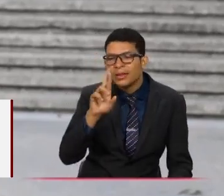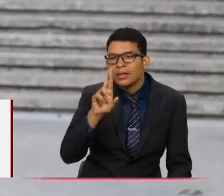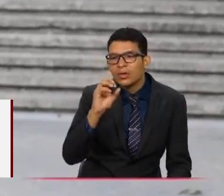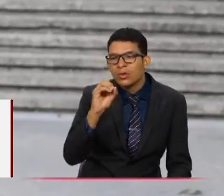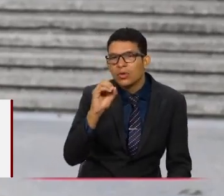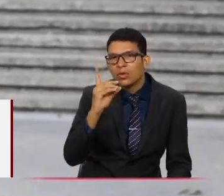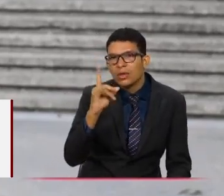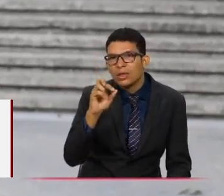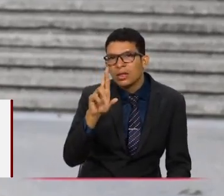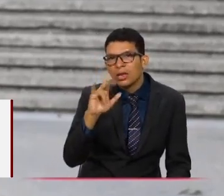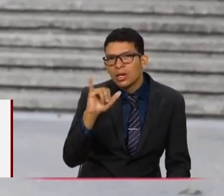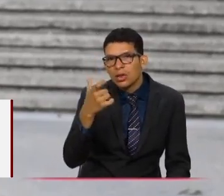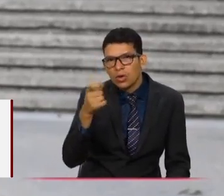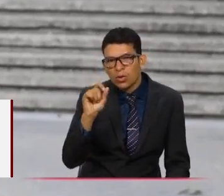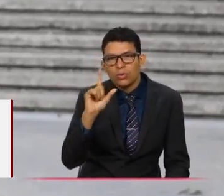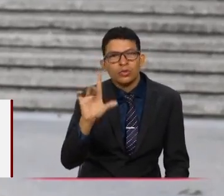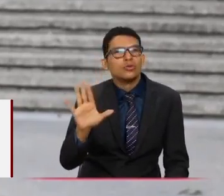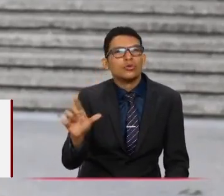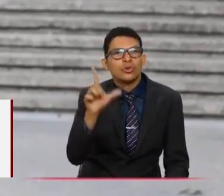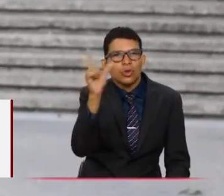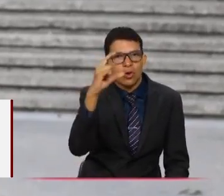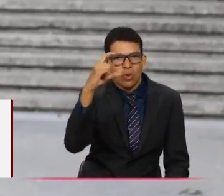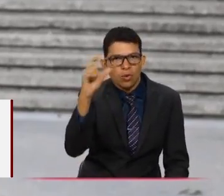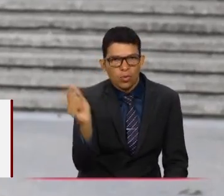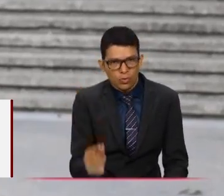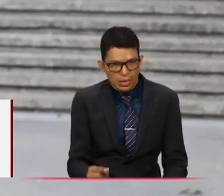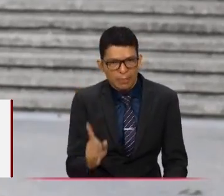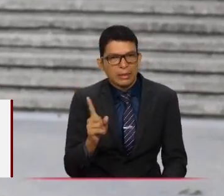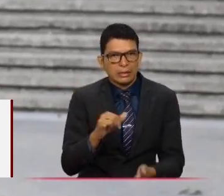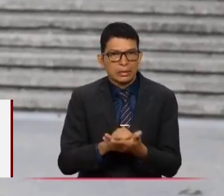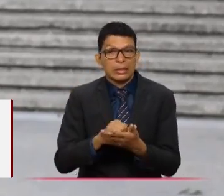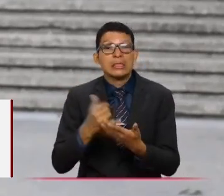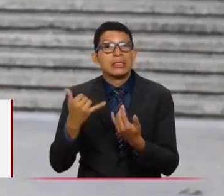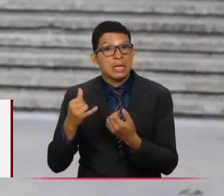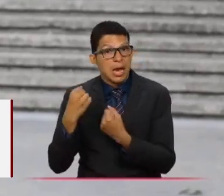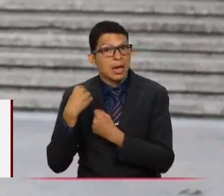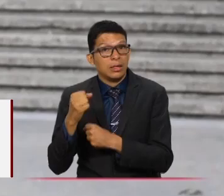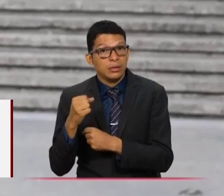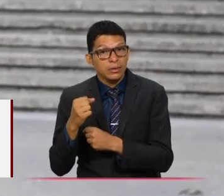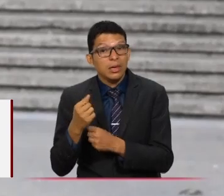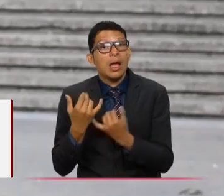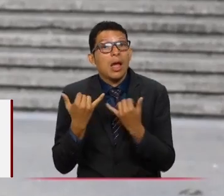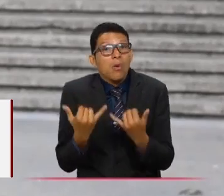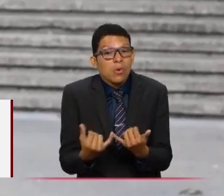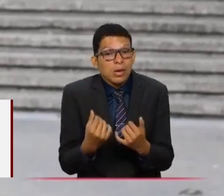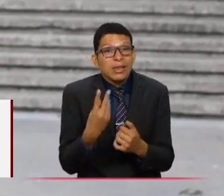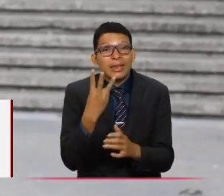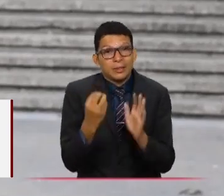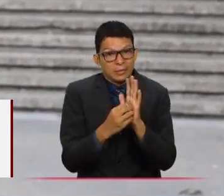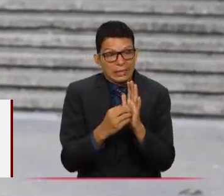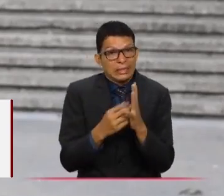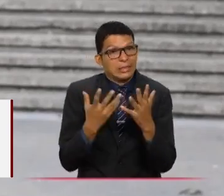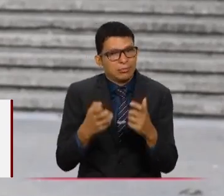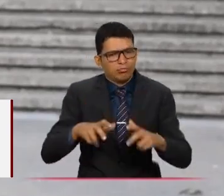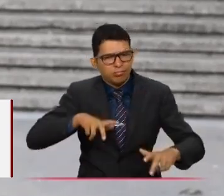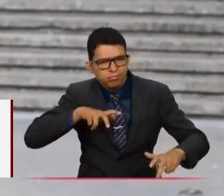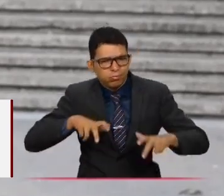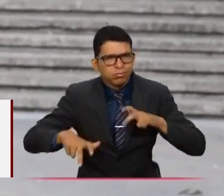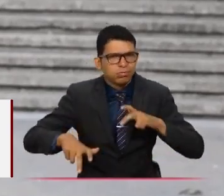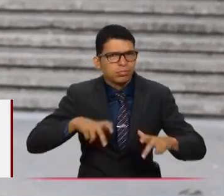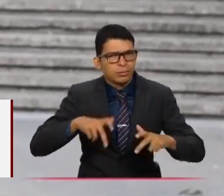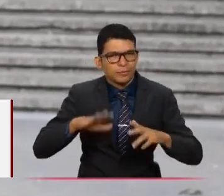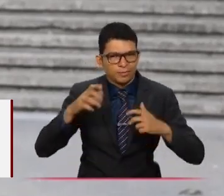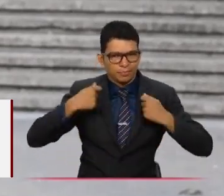quien ya ganó el Tour Colombia, la Vuelta, ahora intentará el triplete, ganando esta, la carrera de